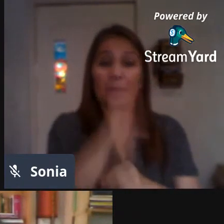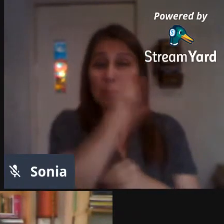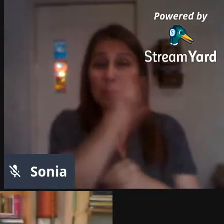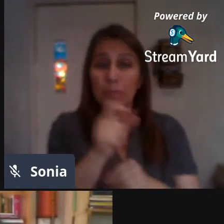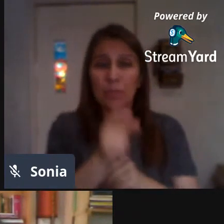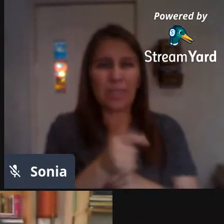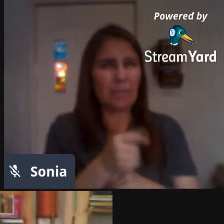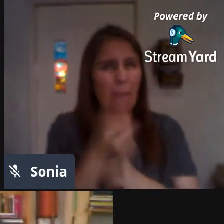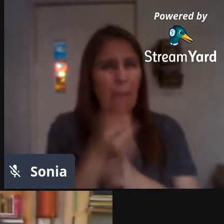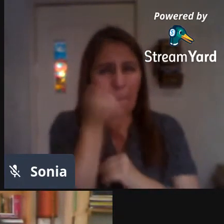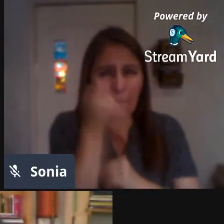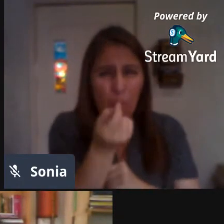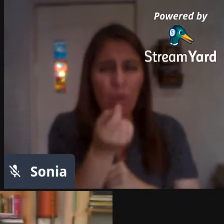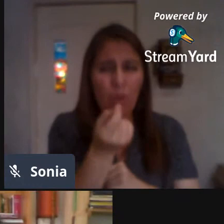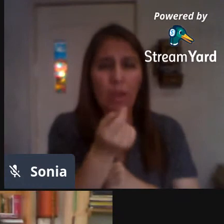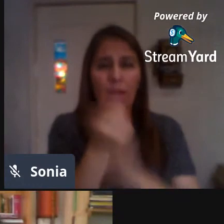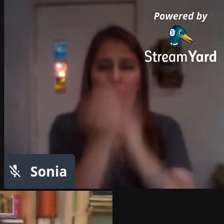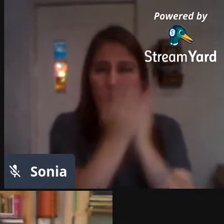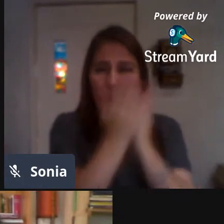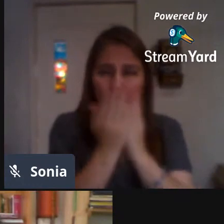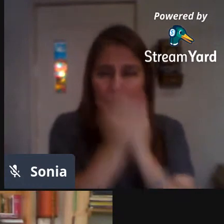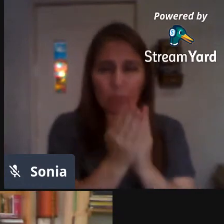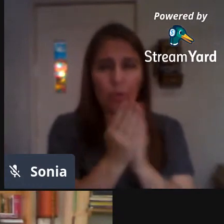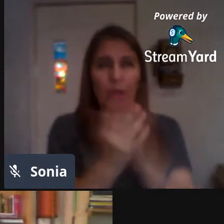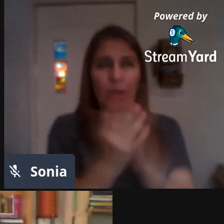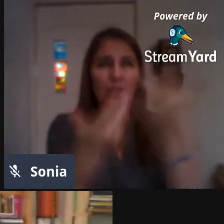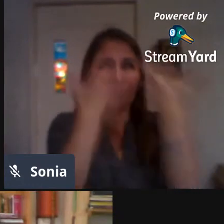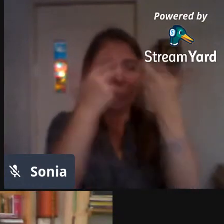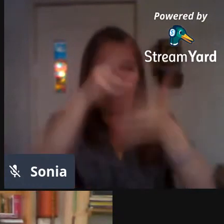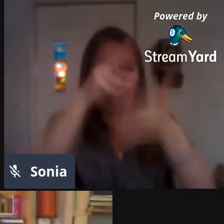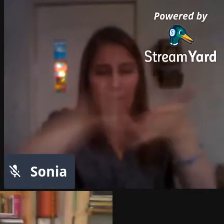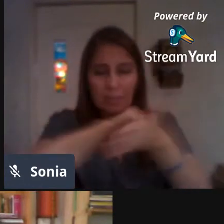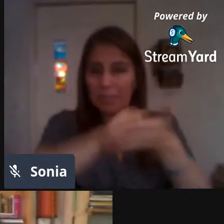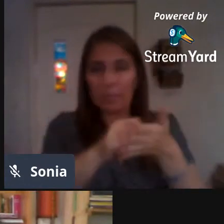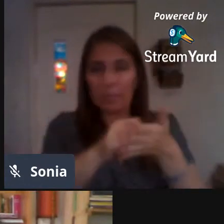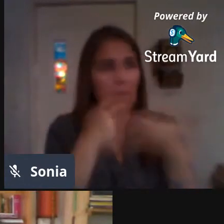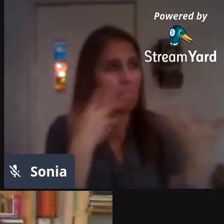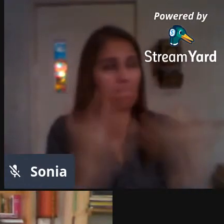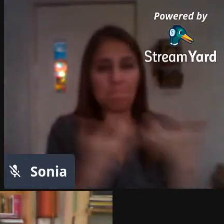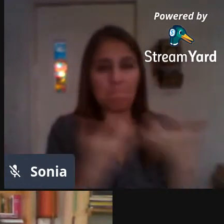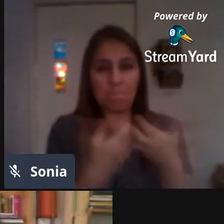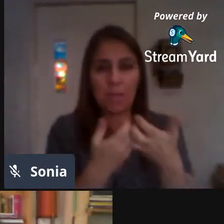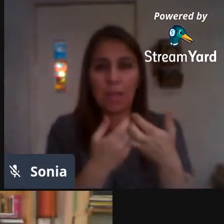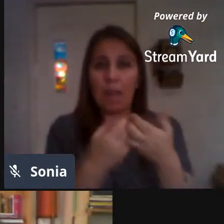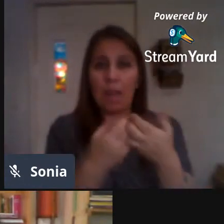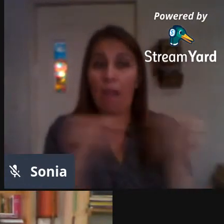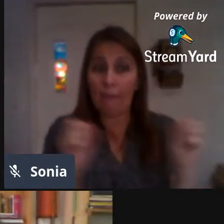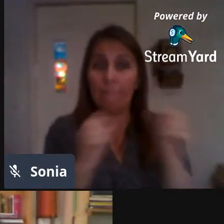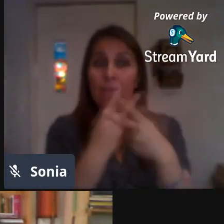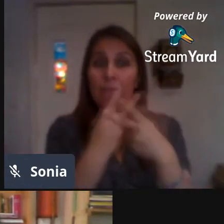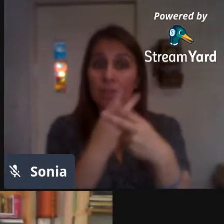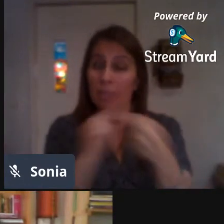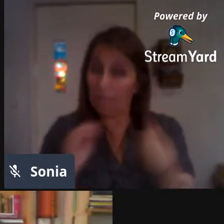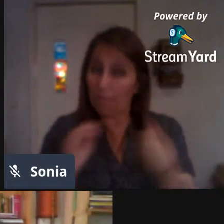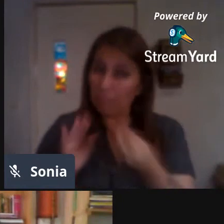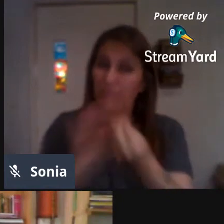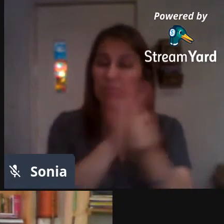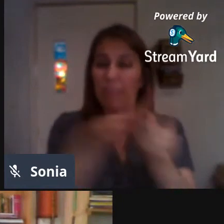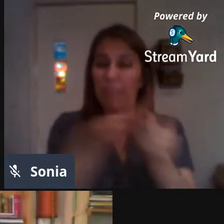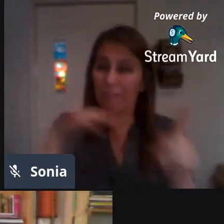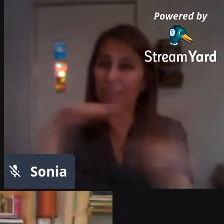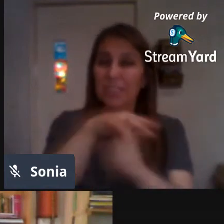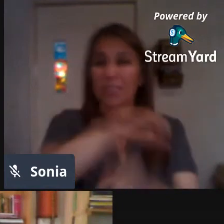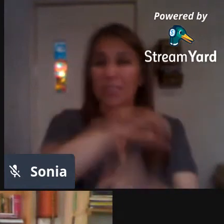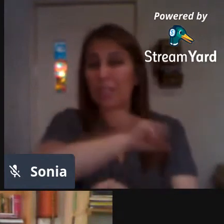menor nivel de alfabetización desafortunadamente la vulneración de los derechos son muchos más grandes no digamos él nos habla del caso